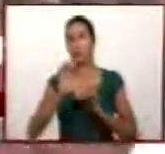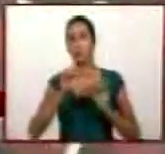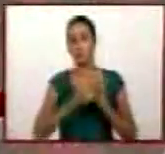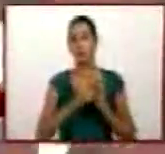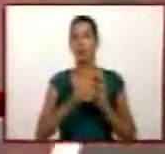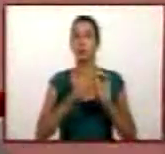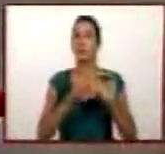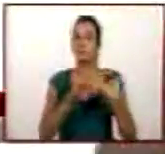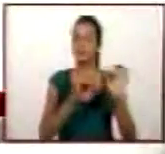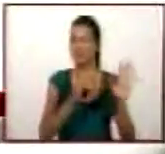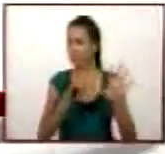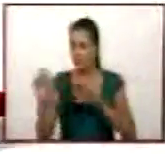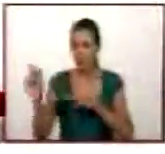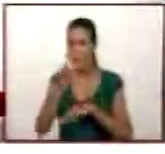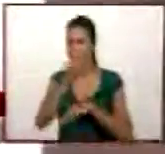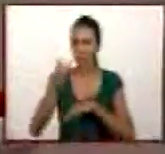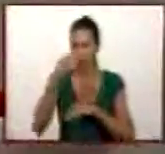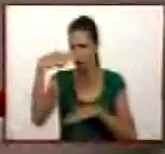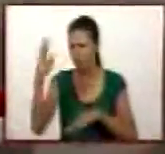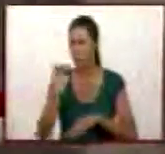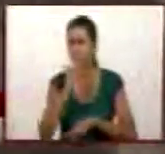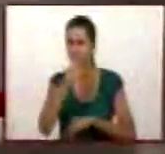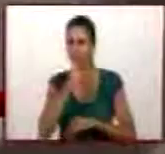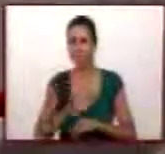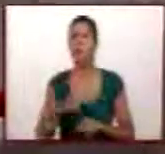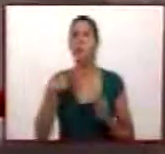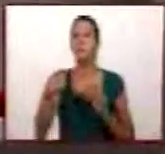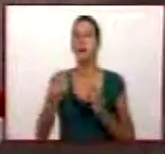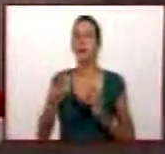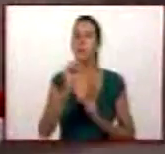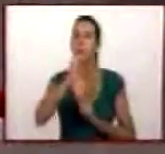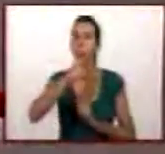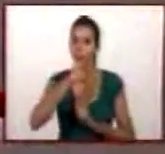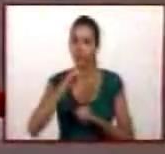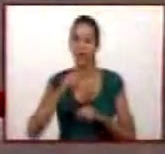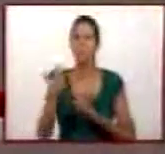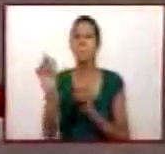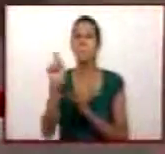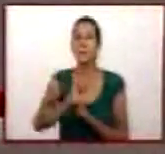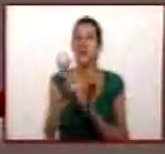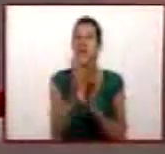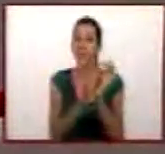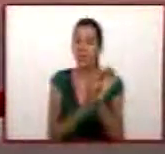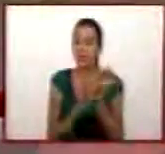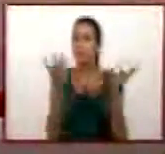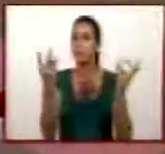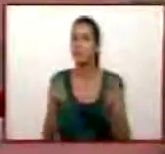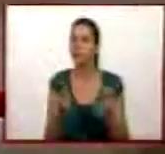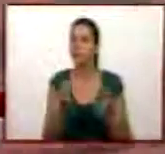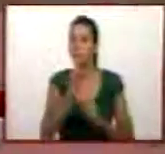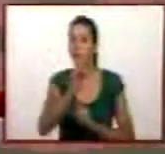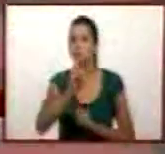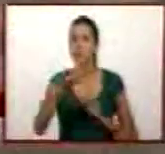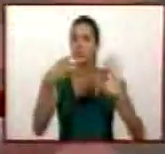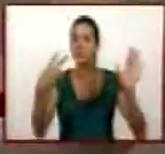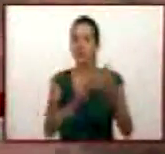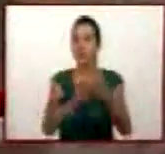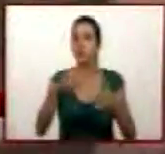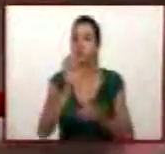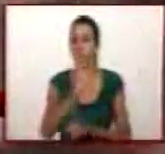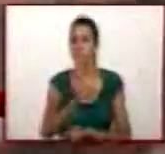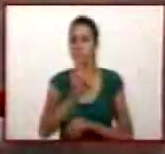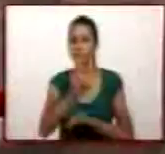personas adultas y adultos mayores a la pensión de vejez correspondiente al mes de abril por la cantidad de